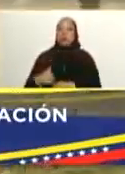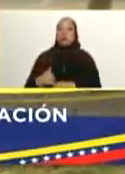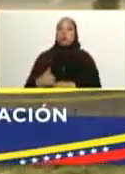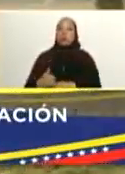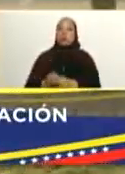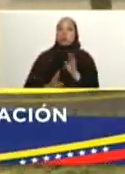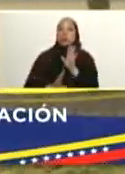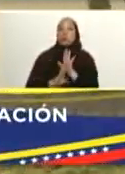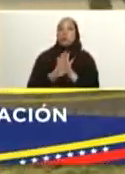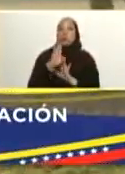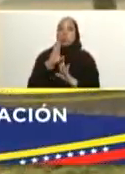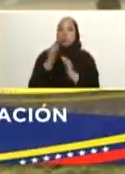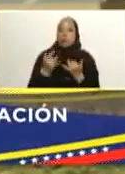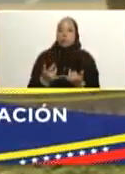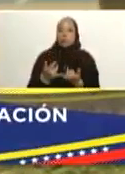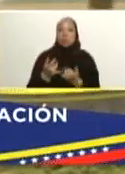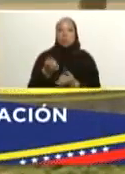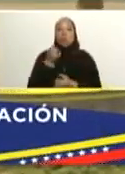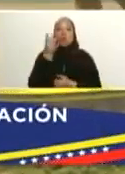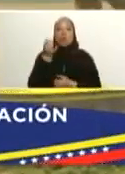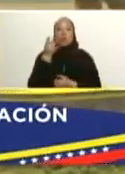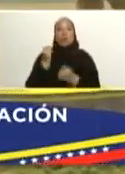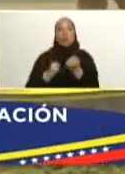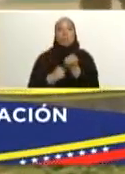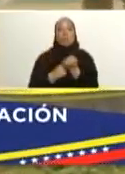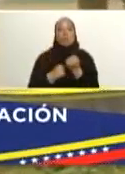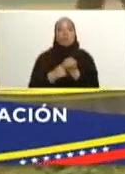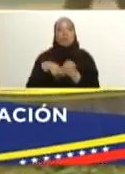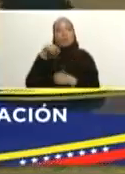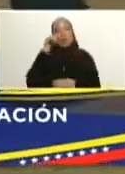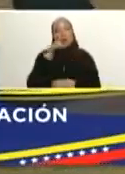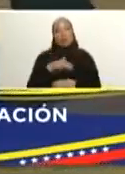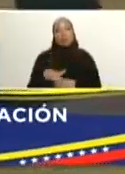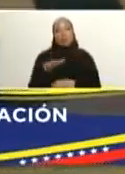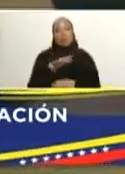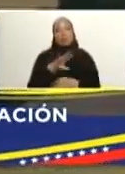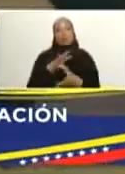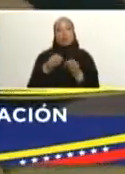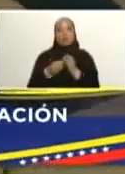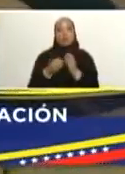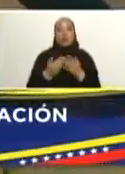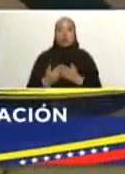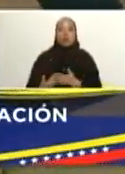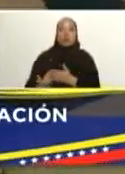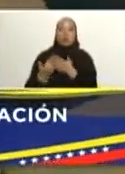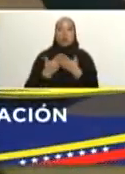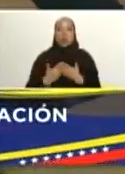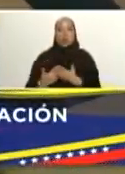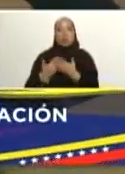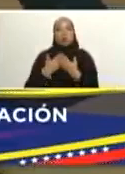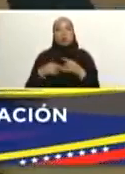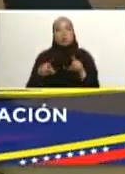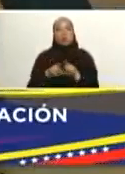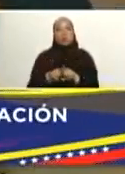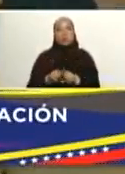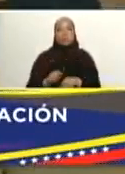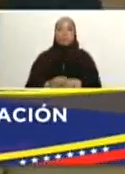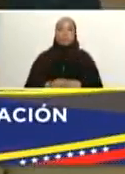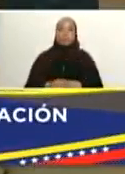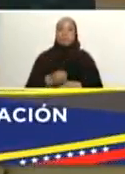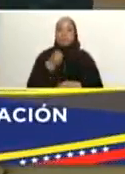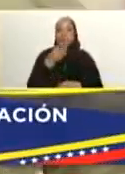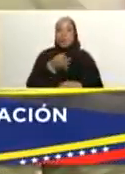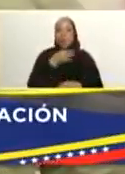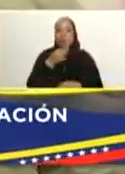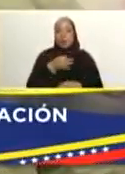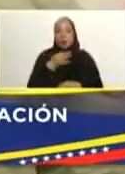apoyo. Aquí cuente usted con el apoyo del Poder Popular a través de mi gestión como jefe de VCH. Buenas tardes, mi comandante en